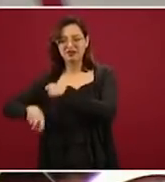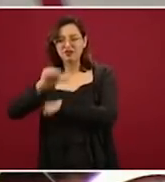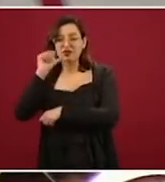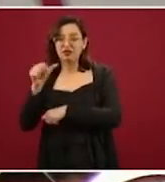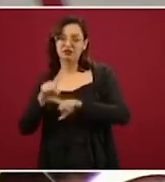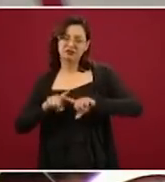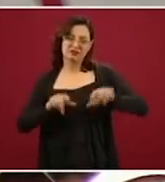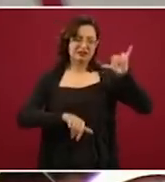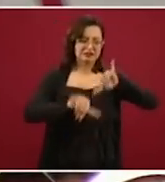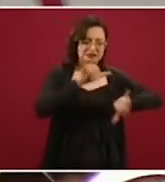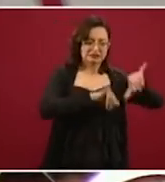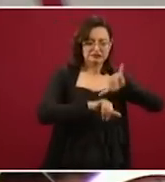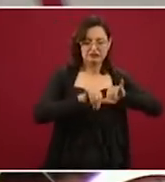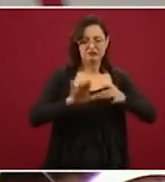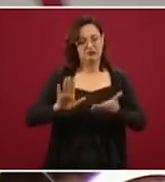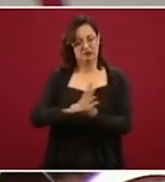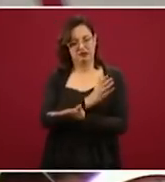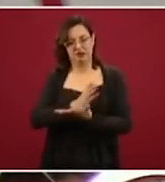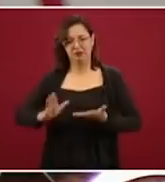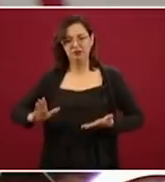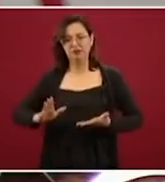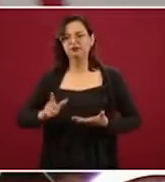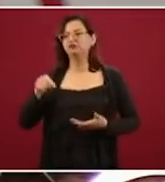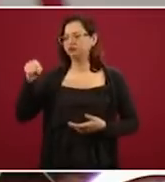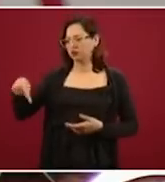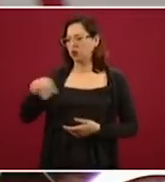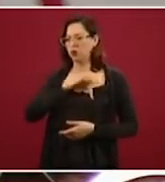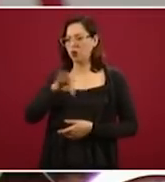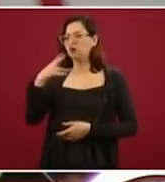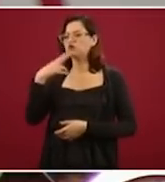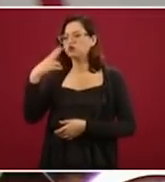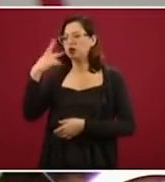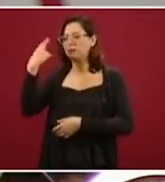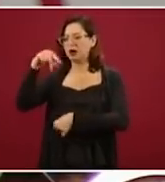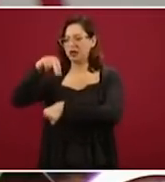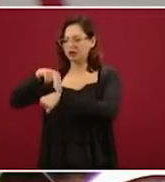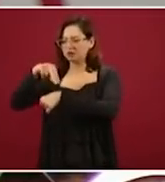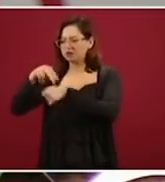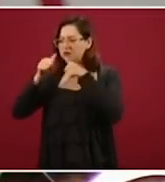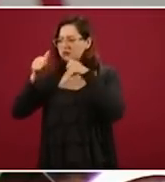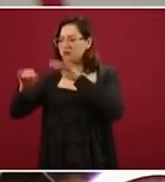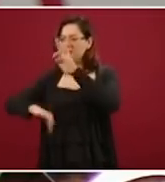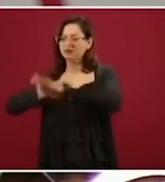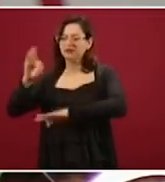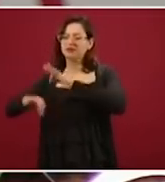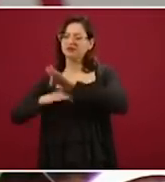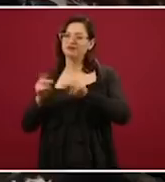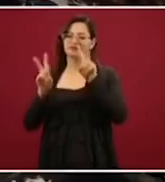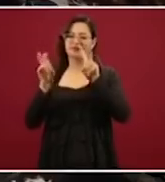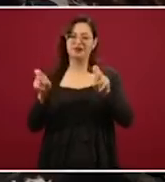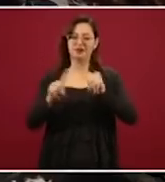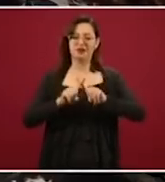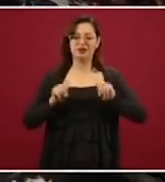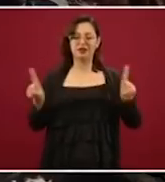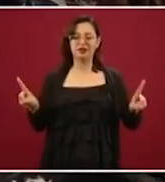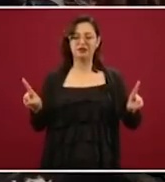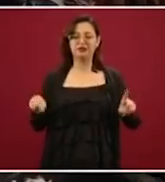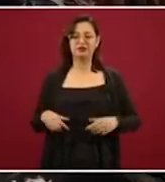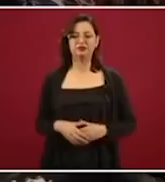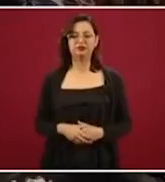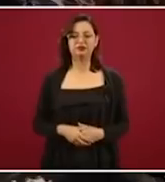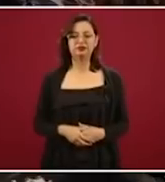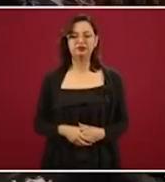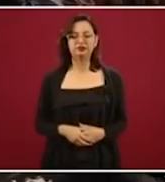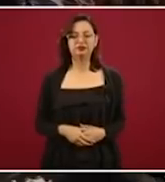con propósitos medicinales, pero es completamente distinto. No sería